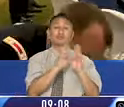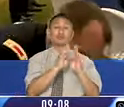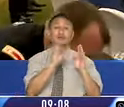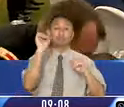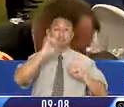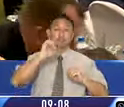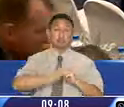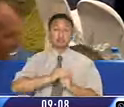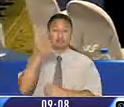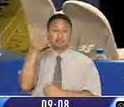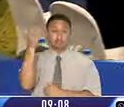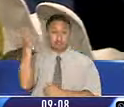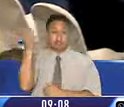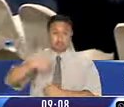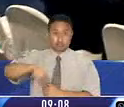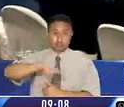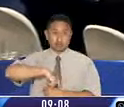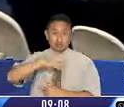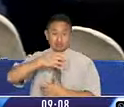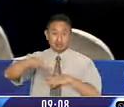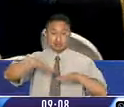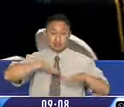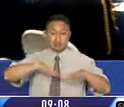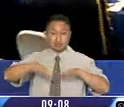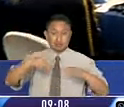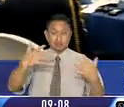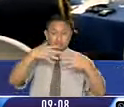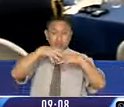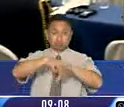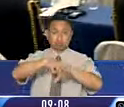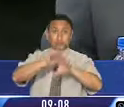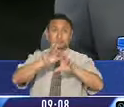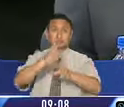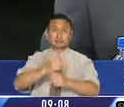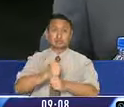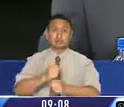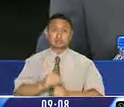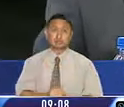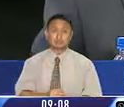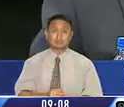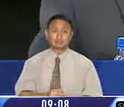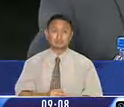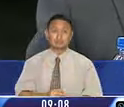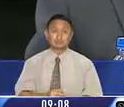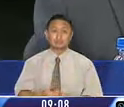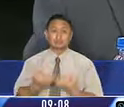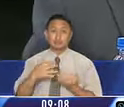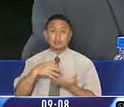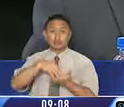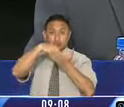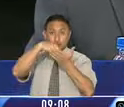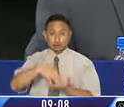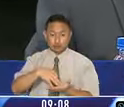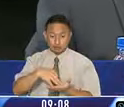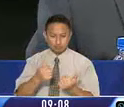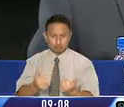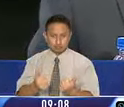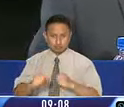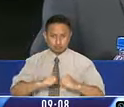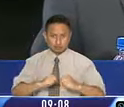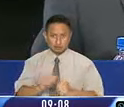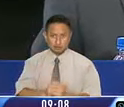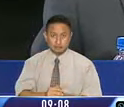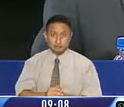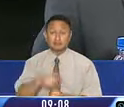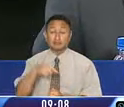articular acciones y estrategias conjuntas en materia de seguridad. Actuar con firmeza y eficacia frente a